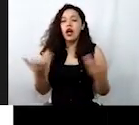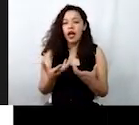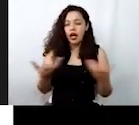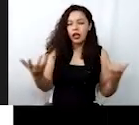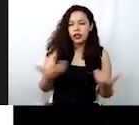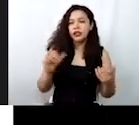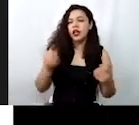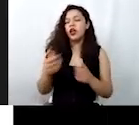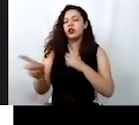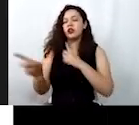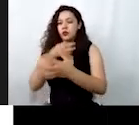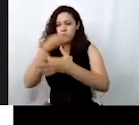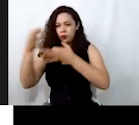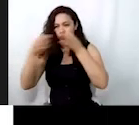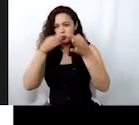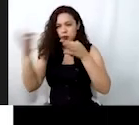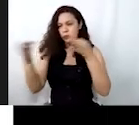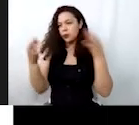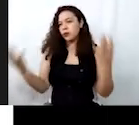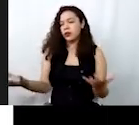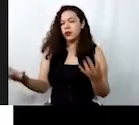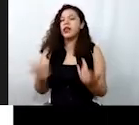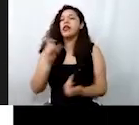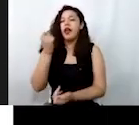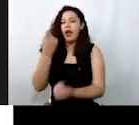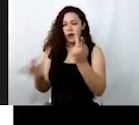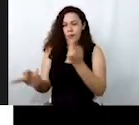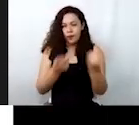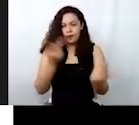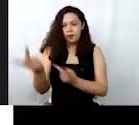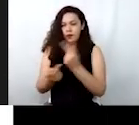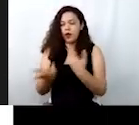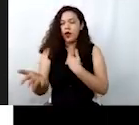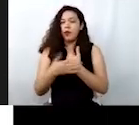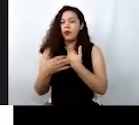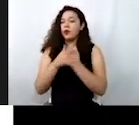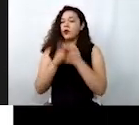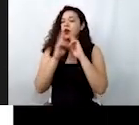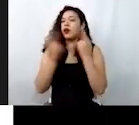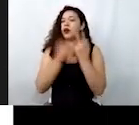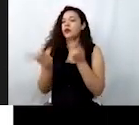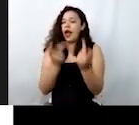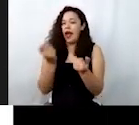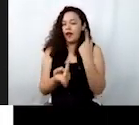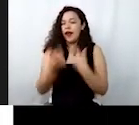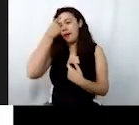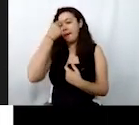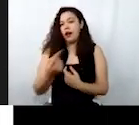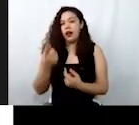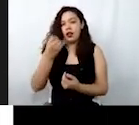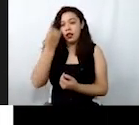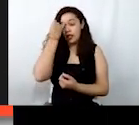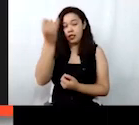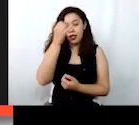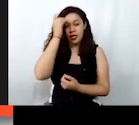en socialización, y bueno, con algunas preguntas guía en las próximas sesiones, pero nada más para que se den una idea